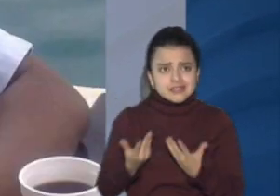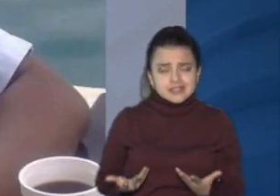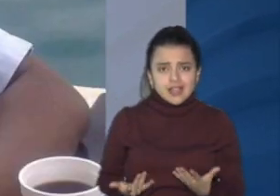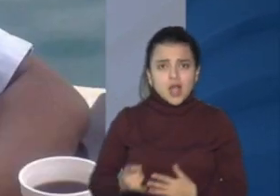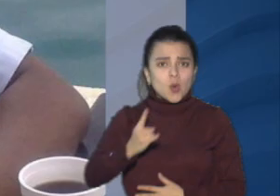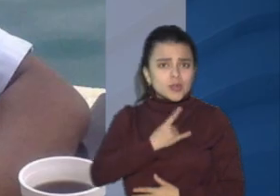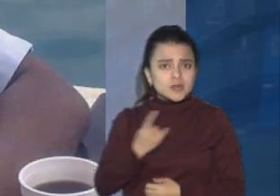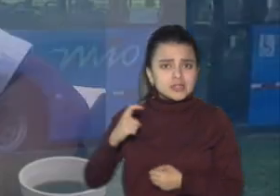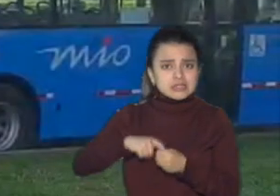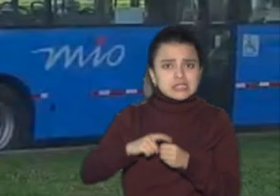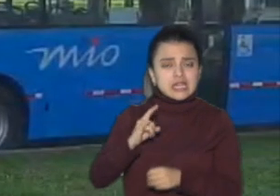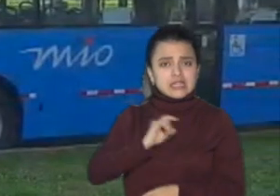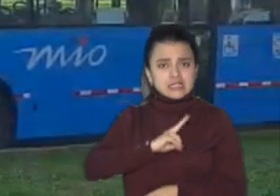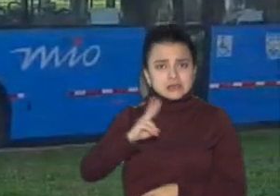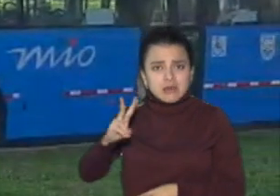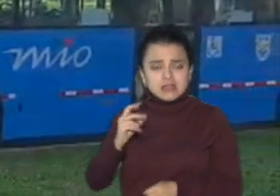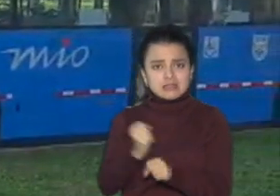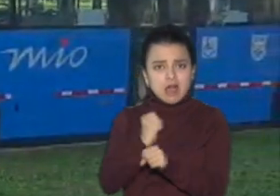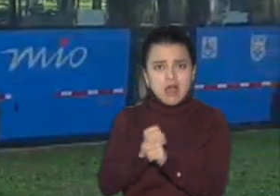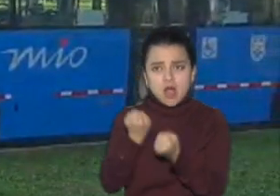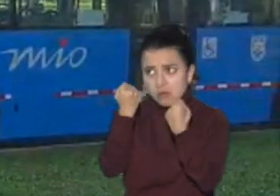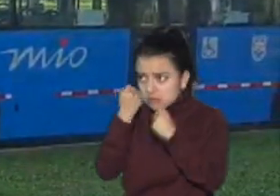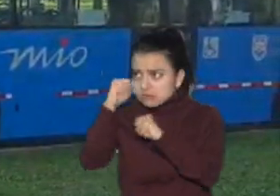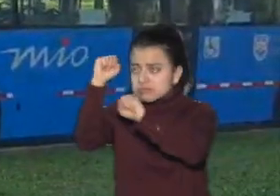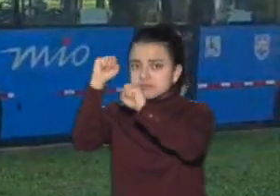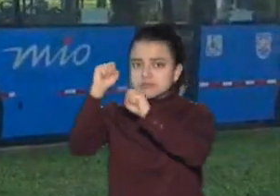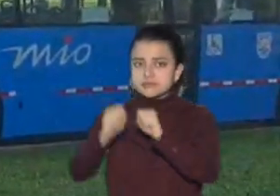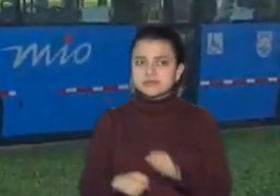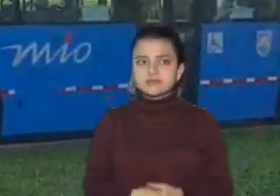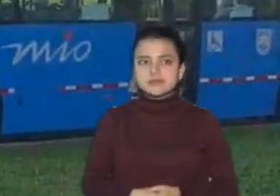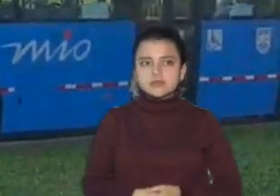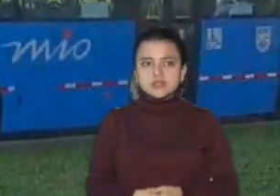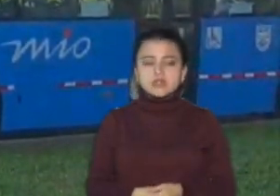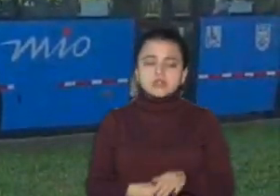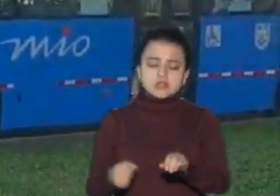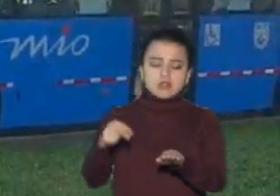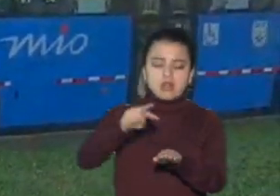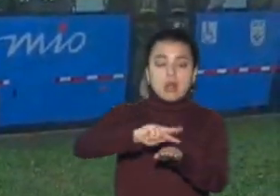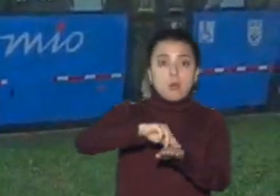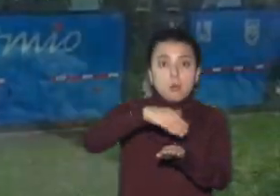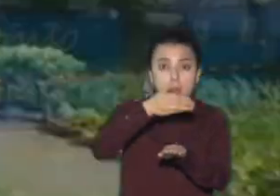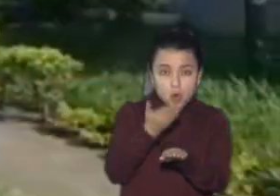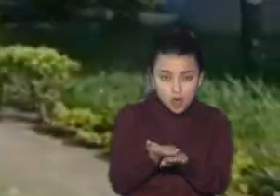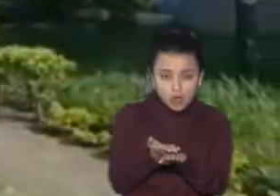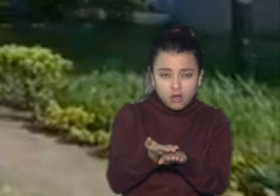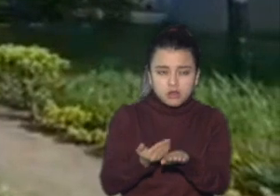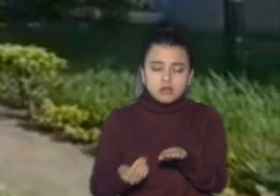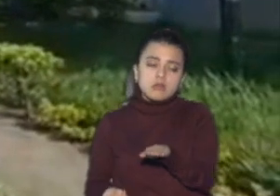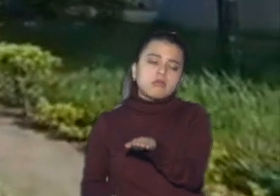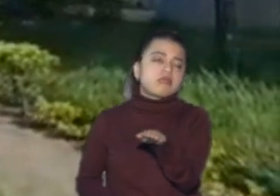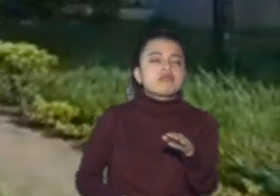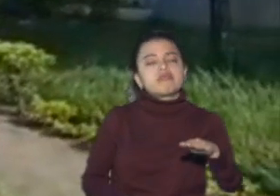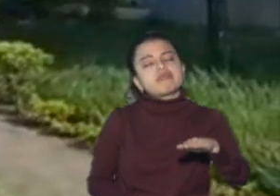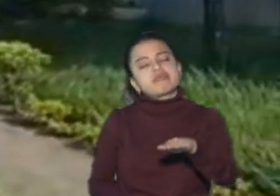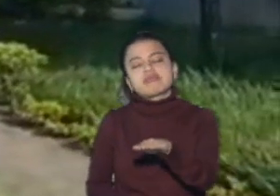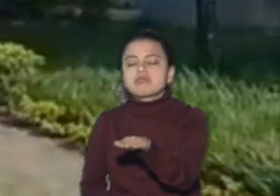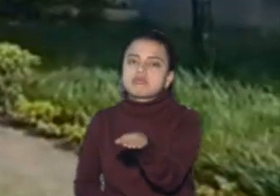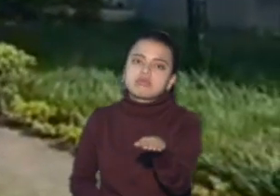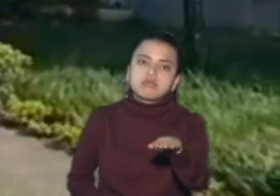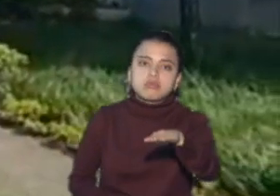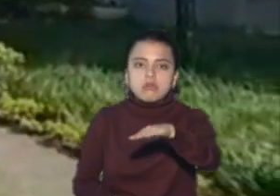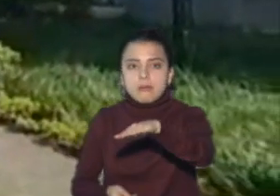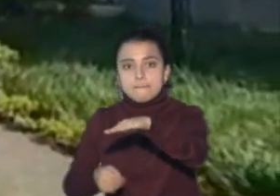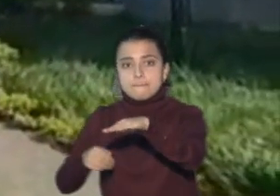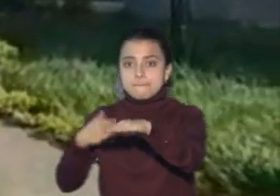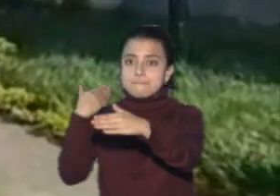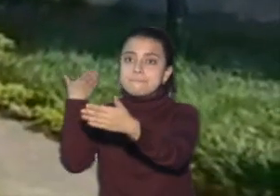de la Universidad del Valle y tras el ataque chocó estrepitosamente contra un bus del MIU. Minutos después, el presunto responsable fue capturado por